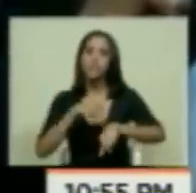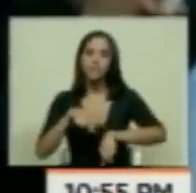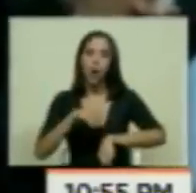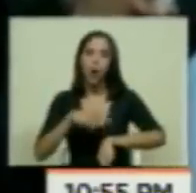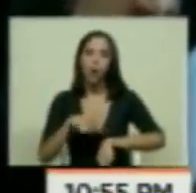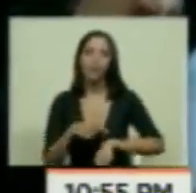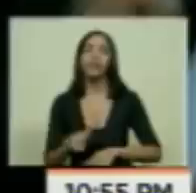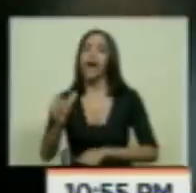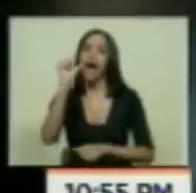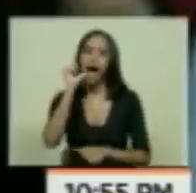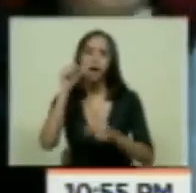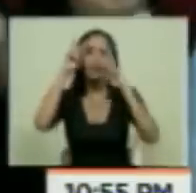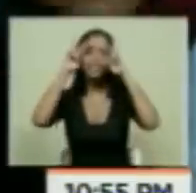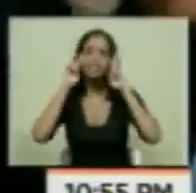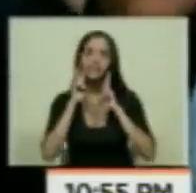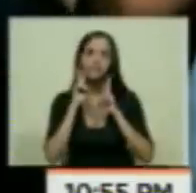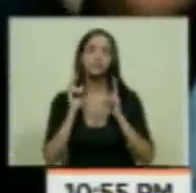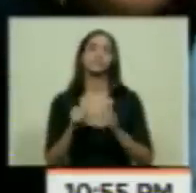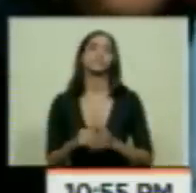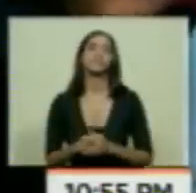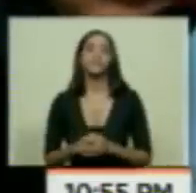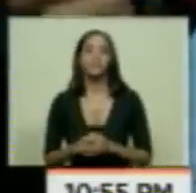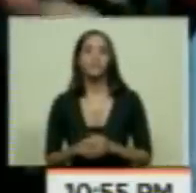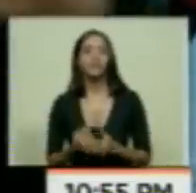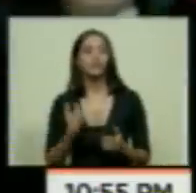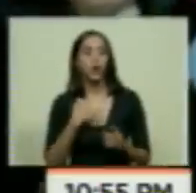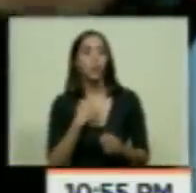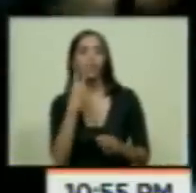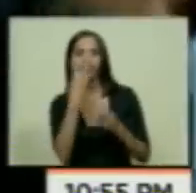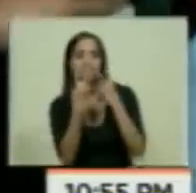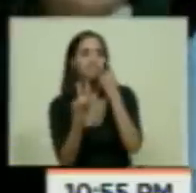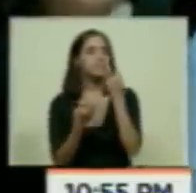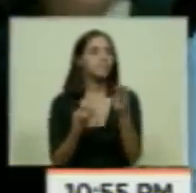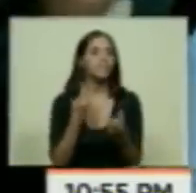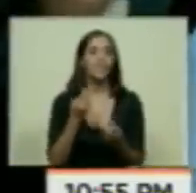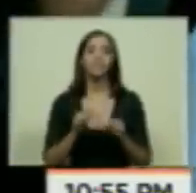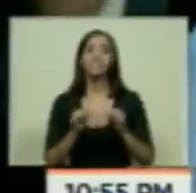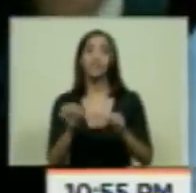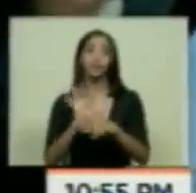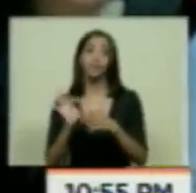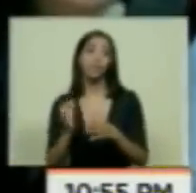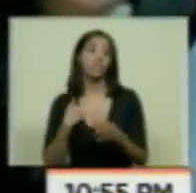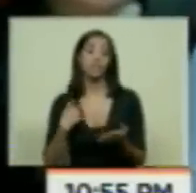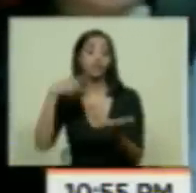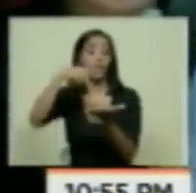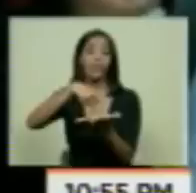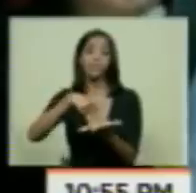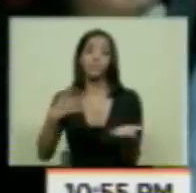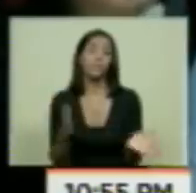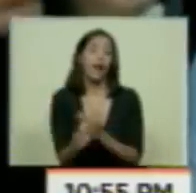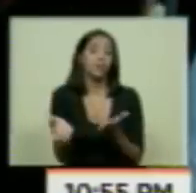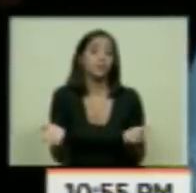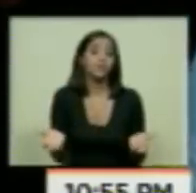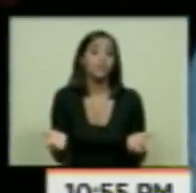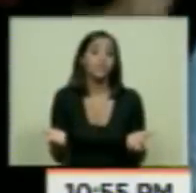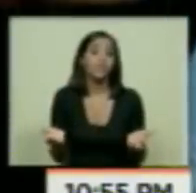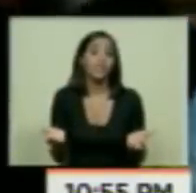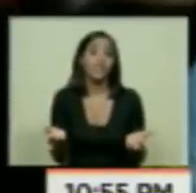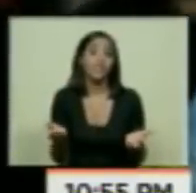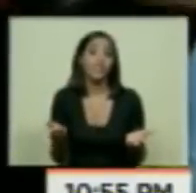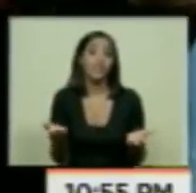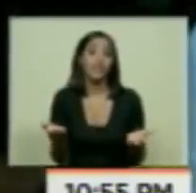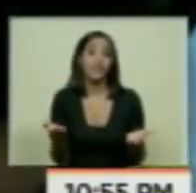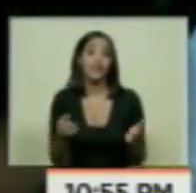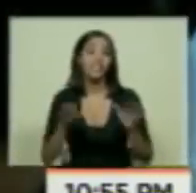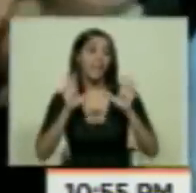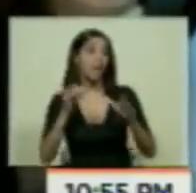agua potable, para seguir patrullando y que siga funcionando, porque mientras yo estoy parado aquí, ¿qué pasa? Está paralizado afuera el flujo,